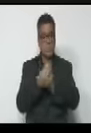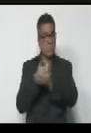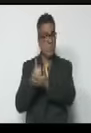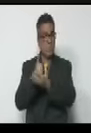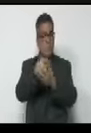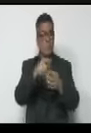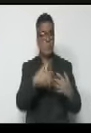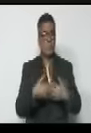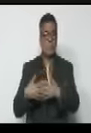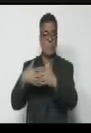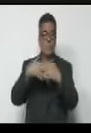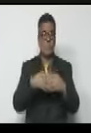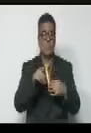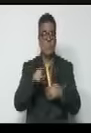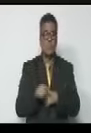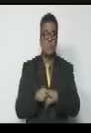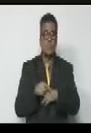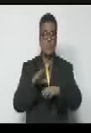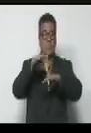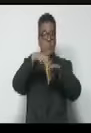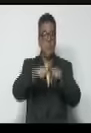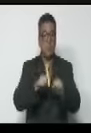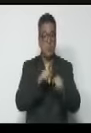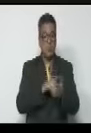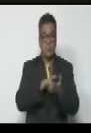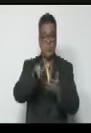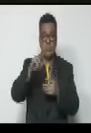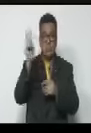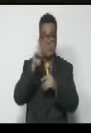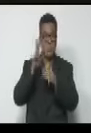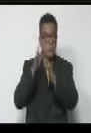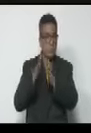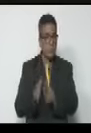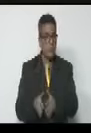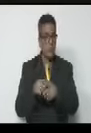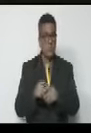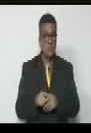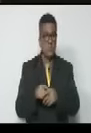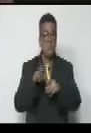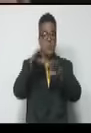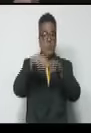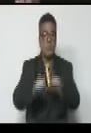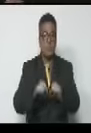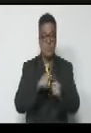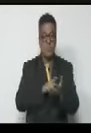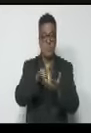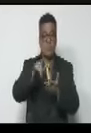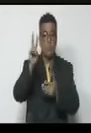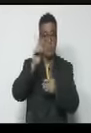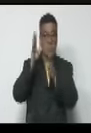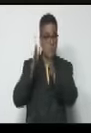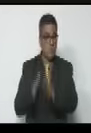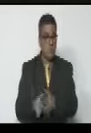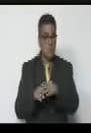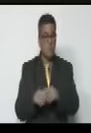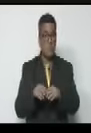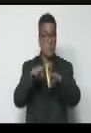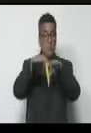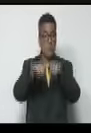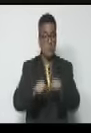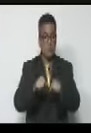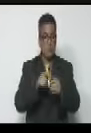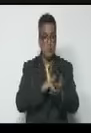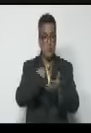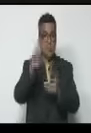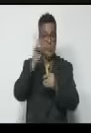colaboradores de los Estados Unidos, que retuvieron una tripulación venezolana, que retuvieron unos pasajeros venezolanos, que retuvieron una